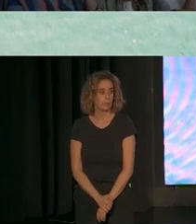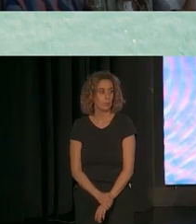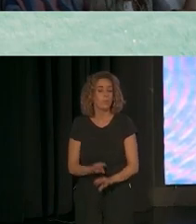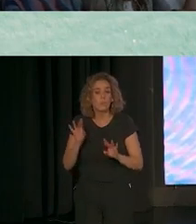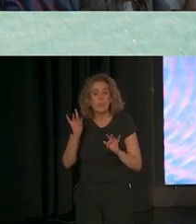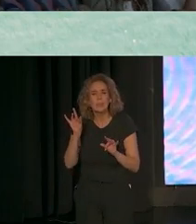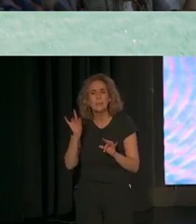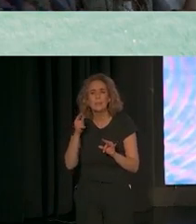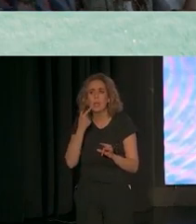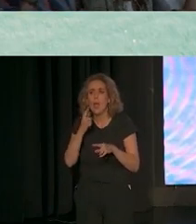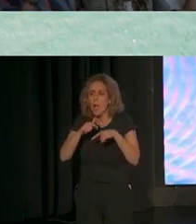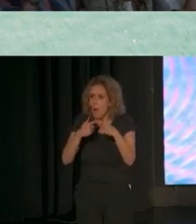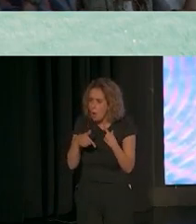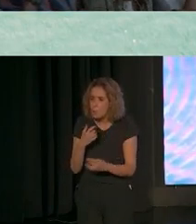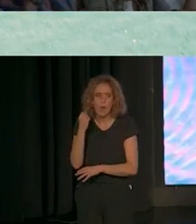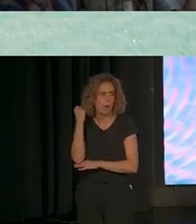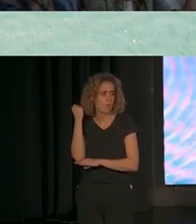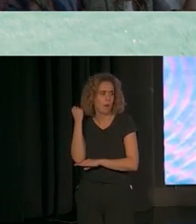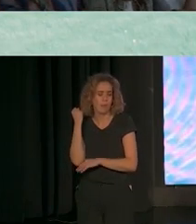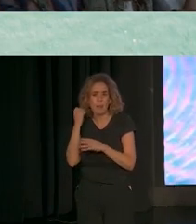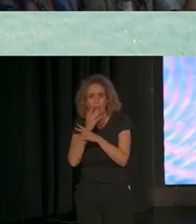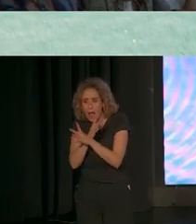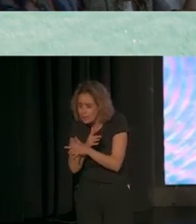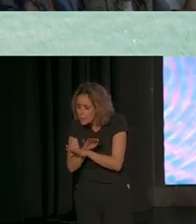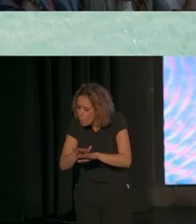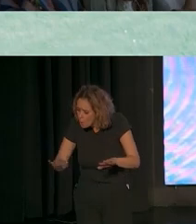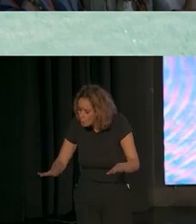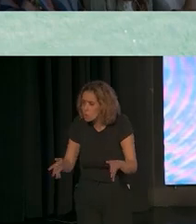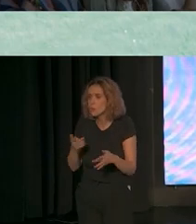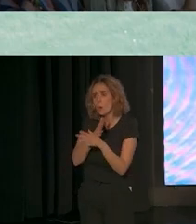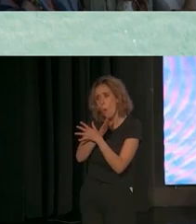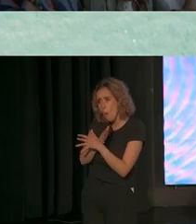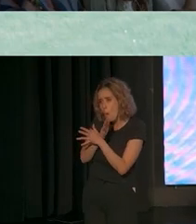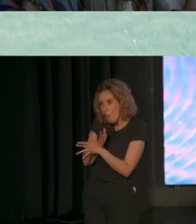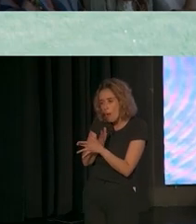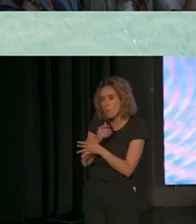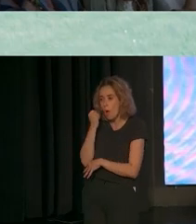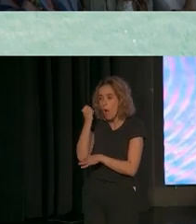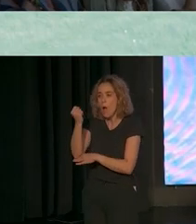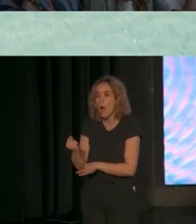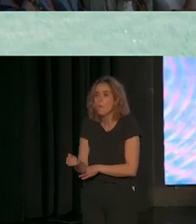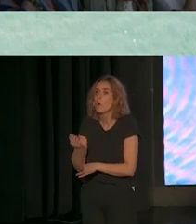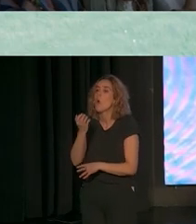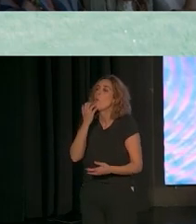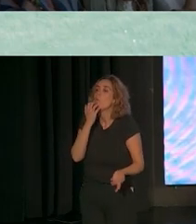Sí, estás apoyando a una familia que está jugando en el suelo con su hijo. Hay muchas cosas que se pueden hacer, como por